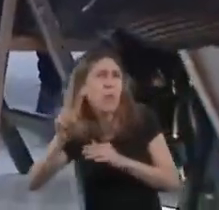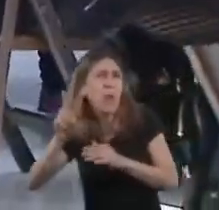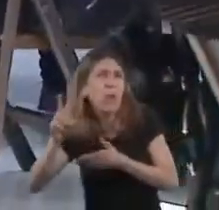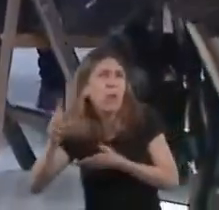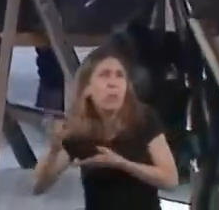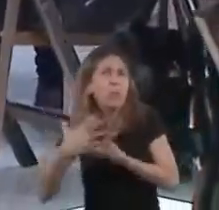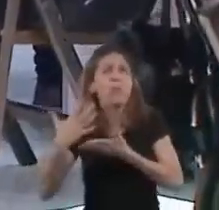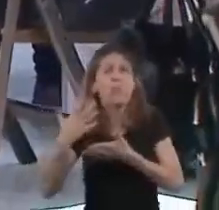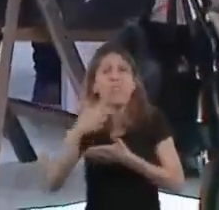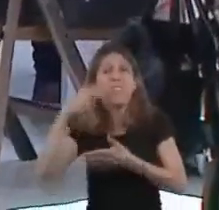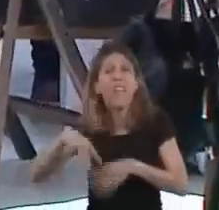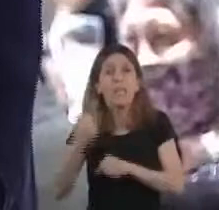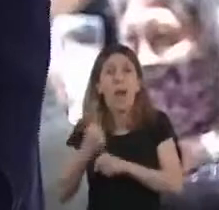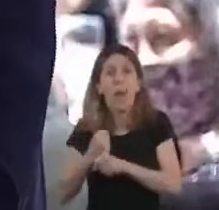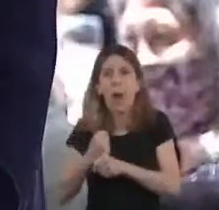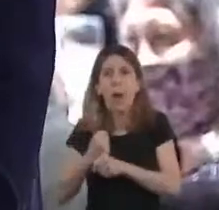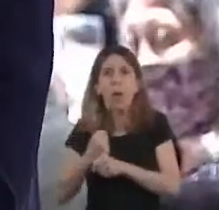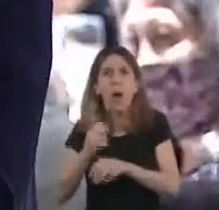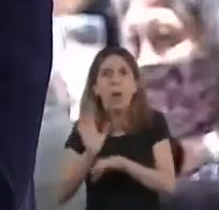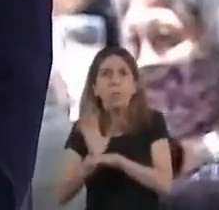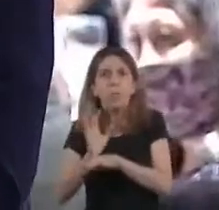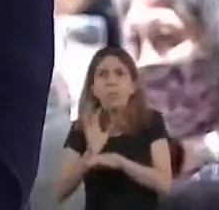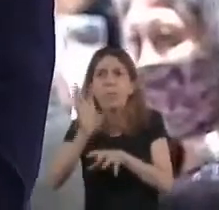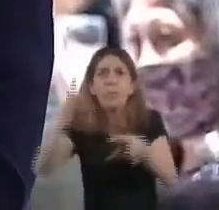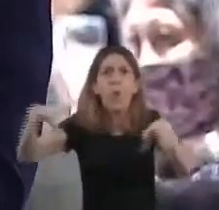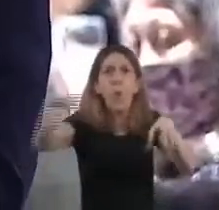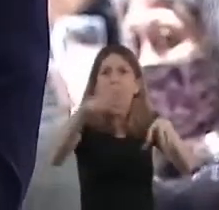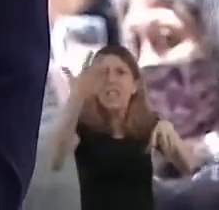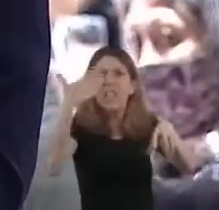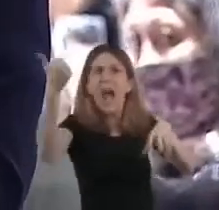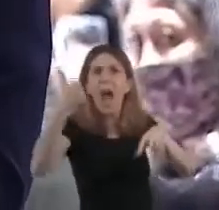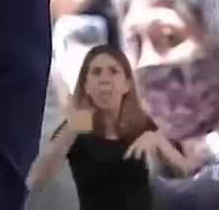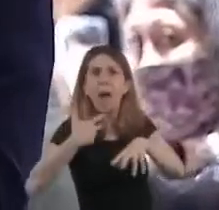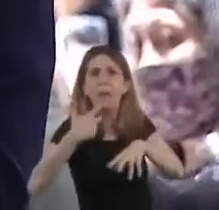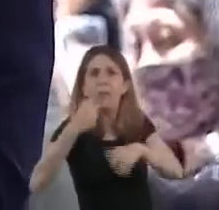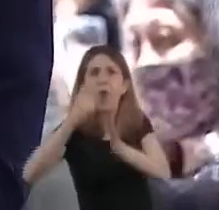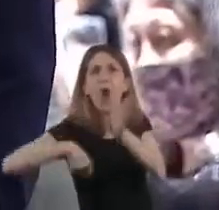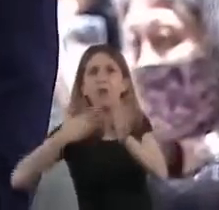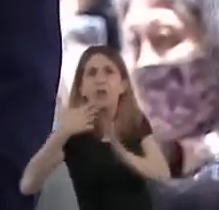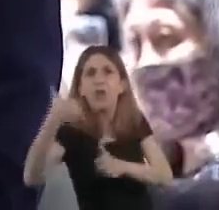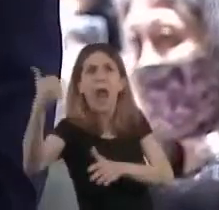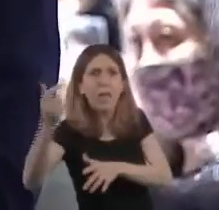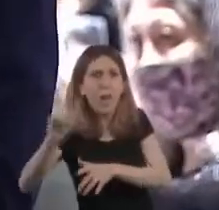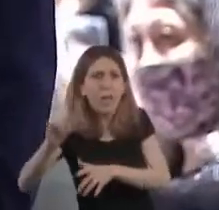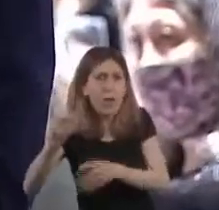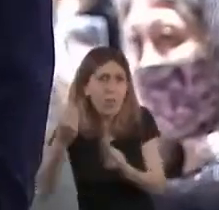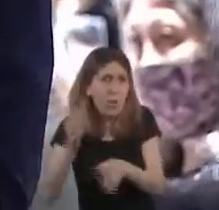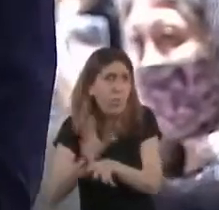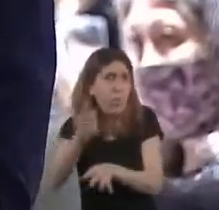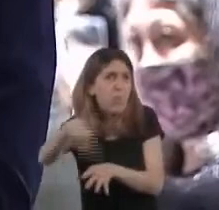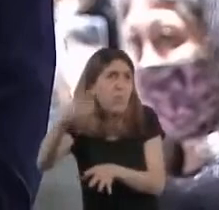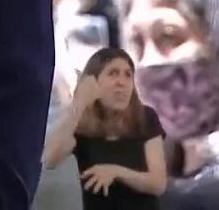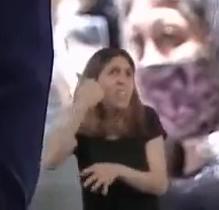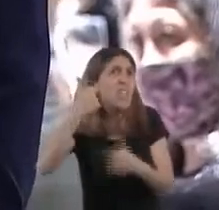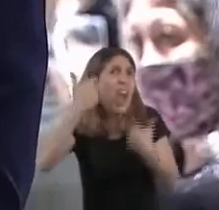los incorpora porque para el mercado de trabajo muchas veces a esa edad ya somos viejos.